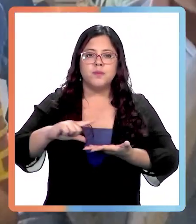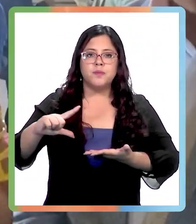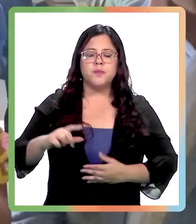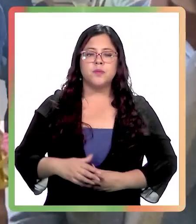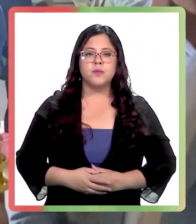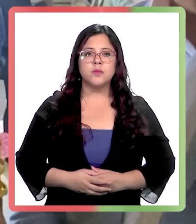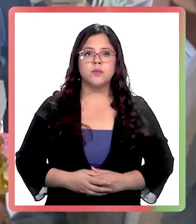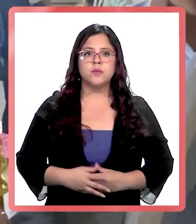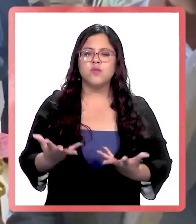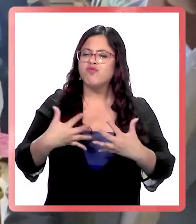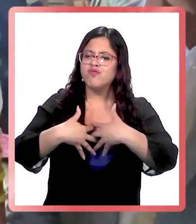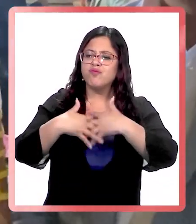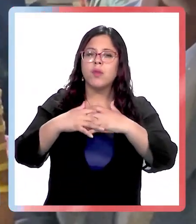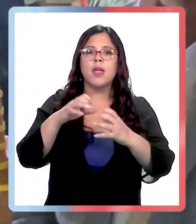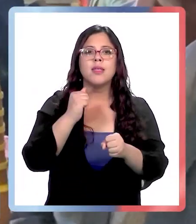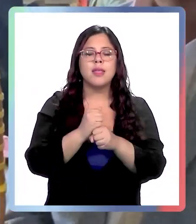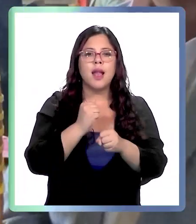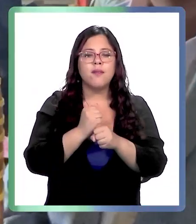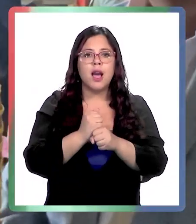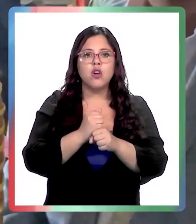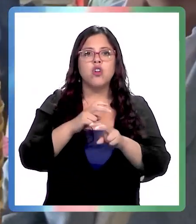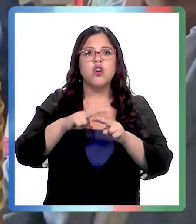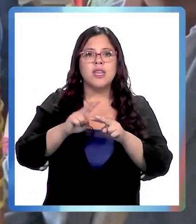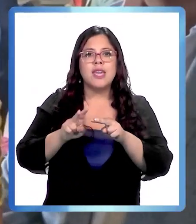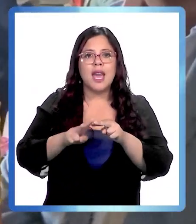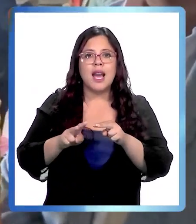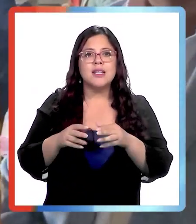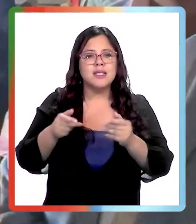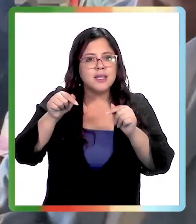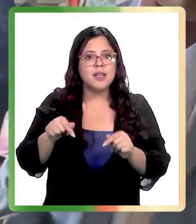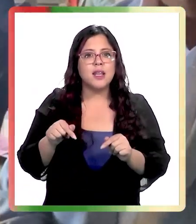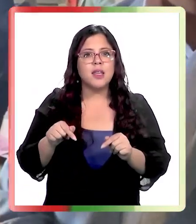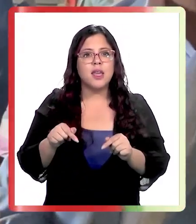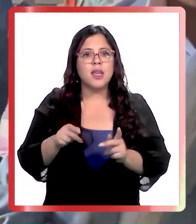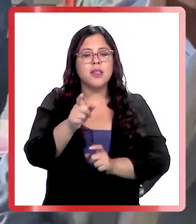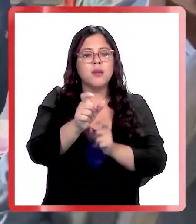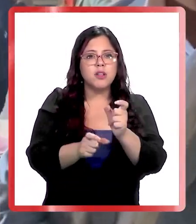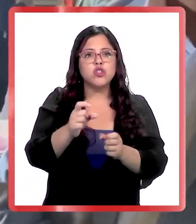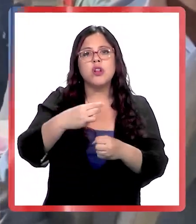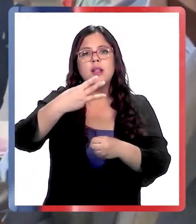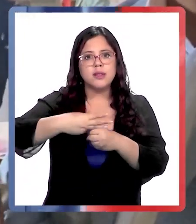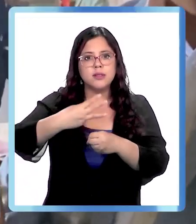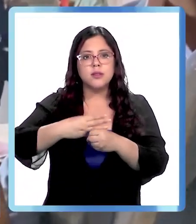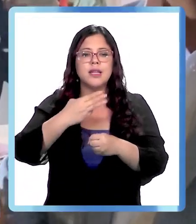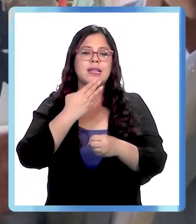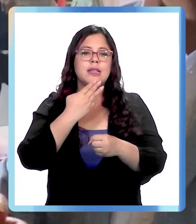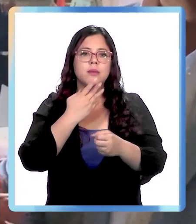¿Cómo fortalecemos el trabajo que hace nuestra unión comunal de adultos mayores y nuestra